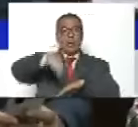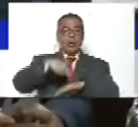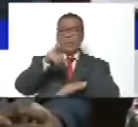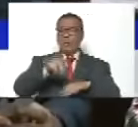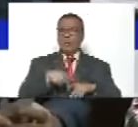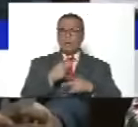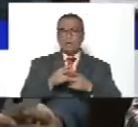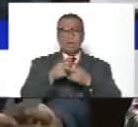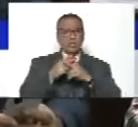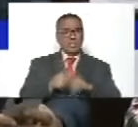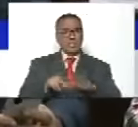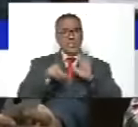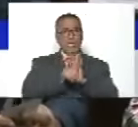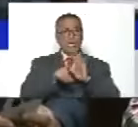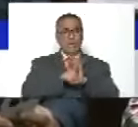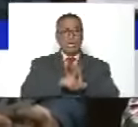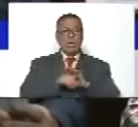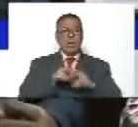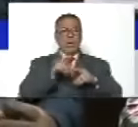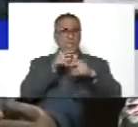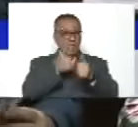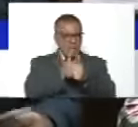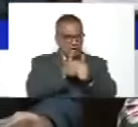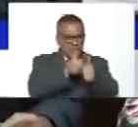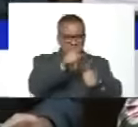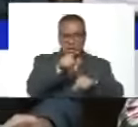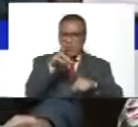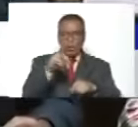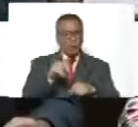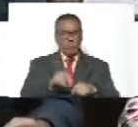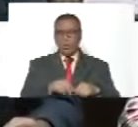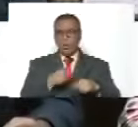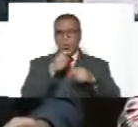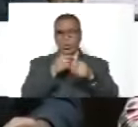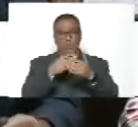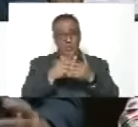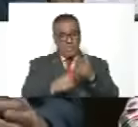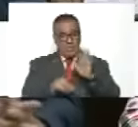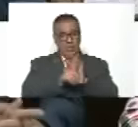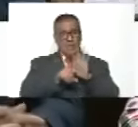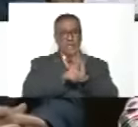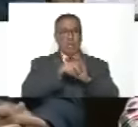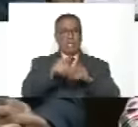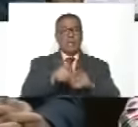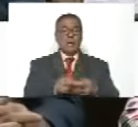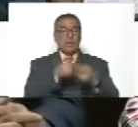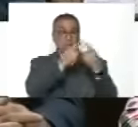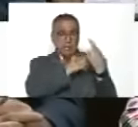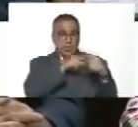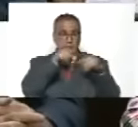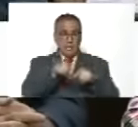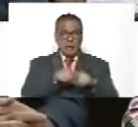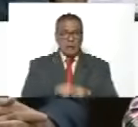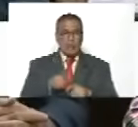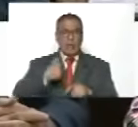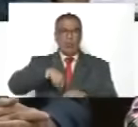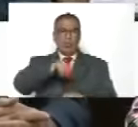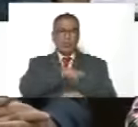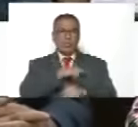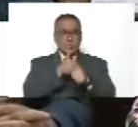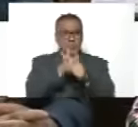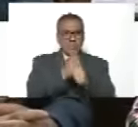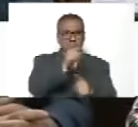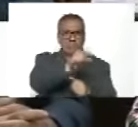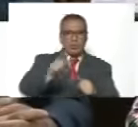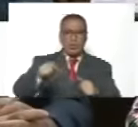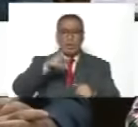ser un instrumento de ley que se encargue de perseguir. Esto no puede ser un instrumento de ley que se encargue de nosotros perseguir a